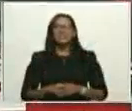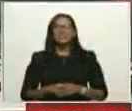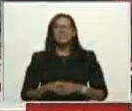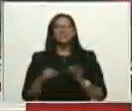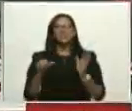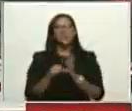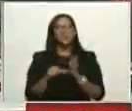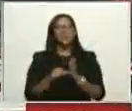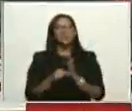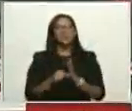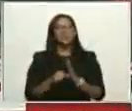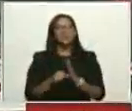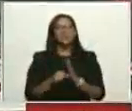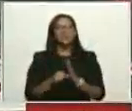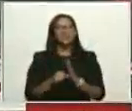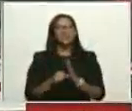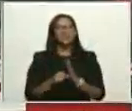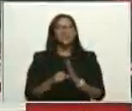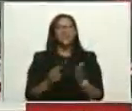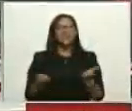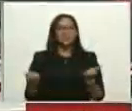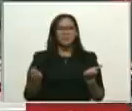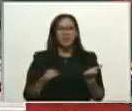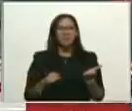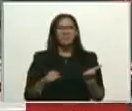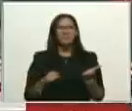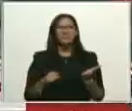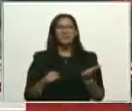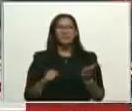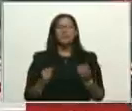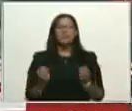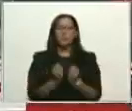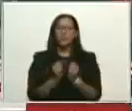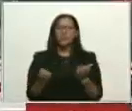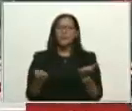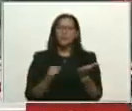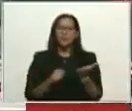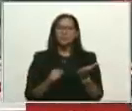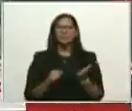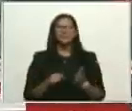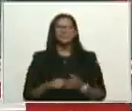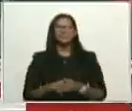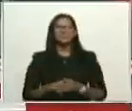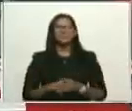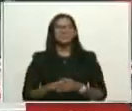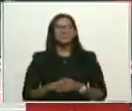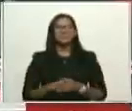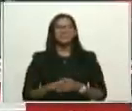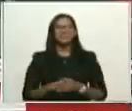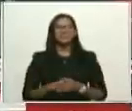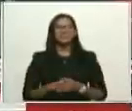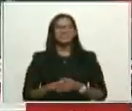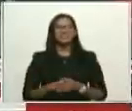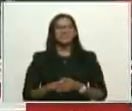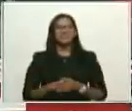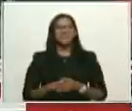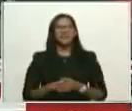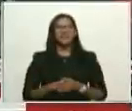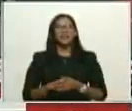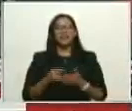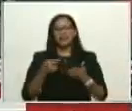donde el mazo, con el mazo dando, ha